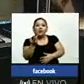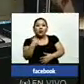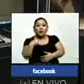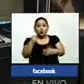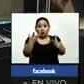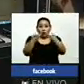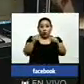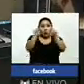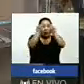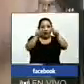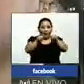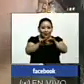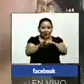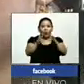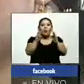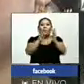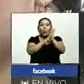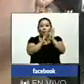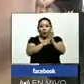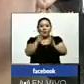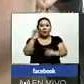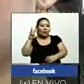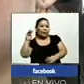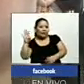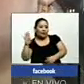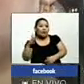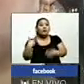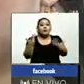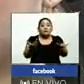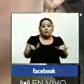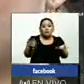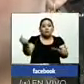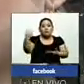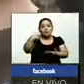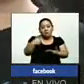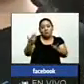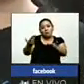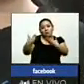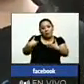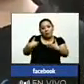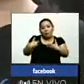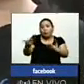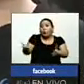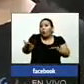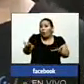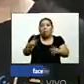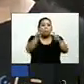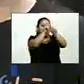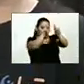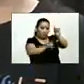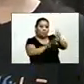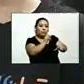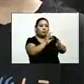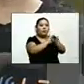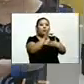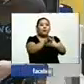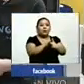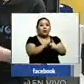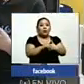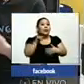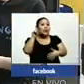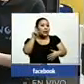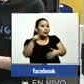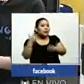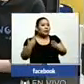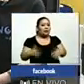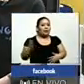sitio web, quiero crear mis páginas web. Entonces vienen y nos ofrecen a nosotros ese trabajo por proyectos. Y esa